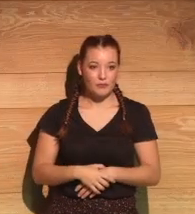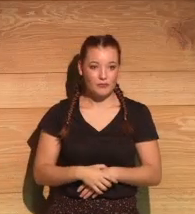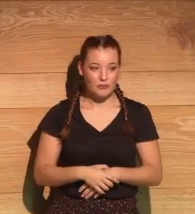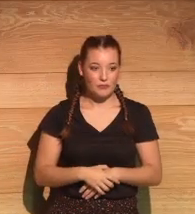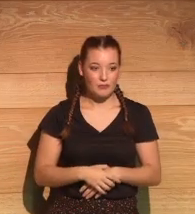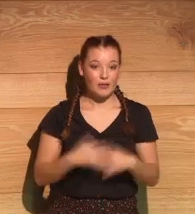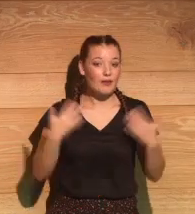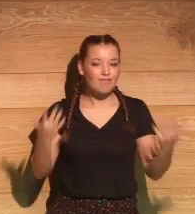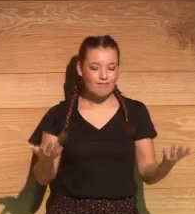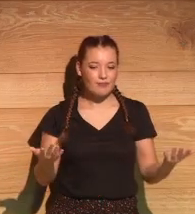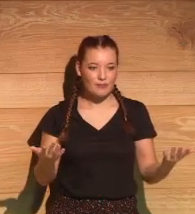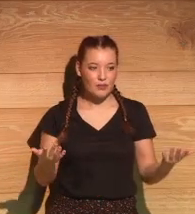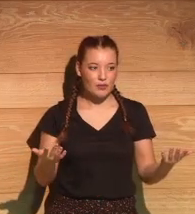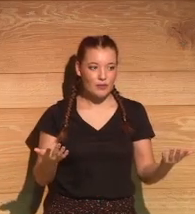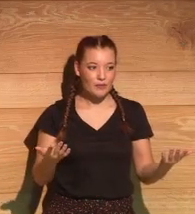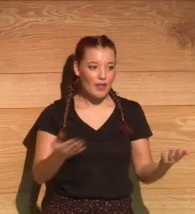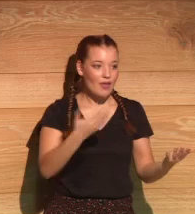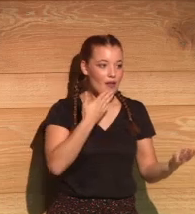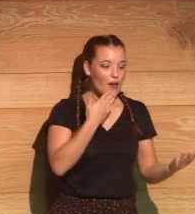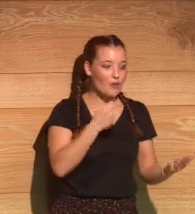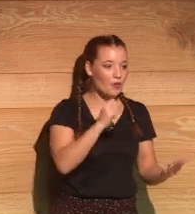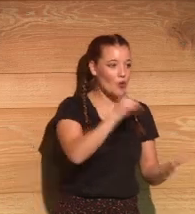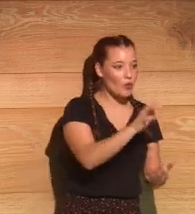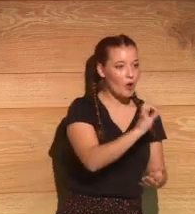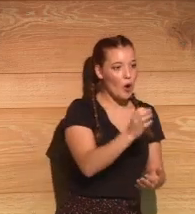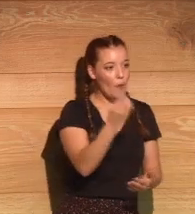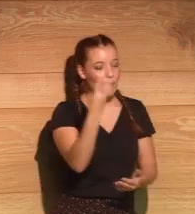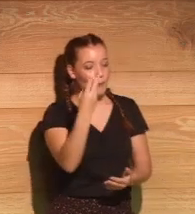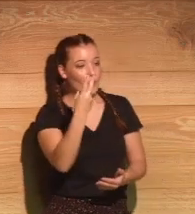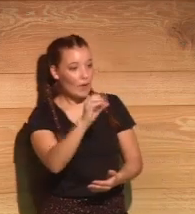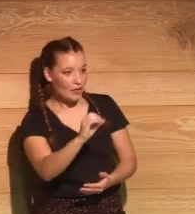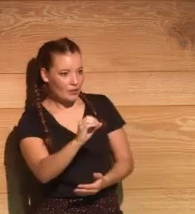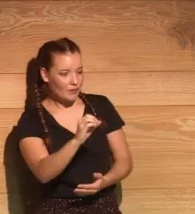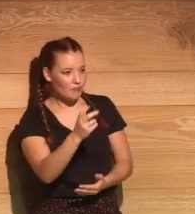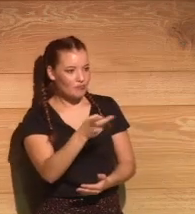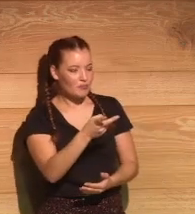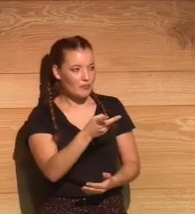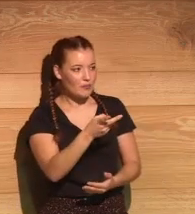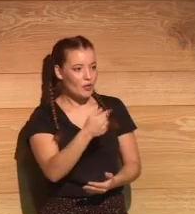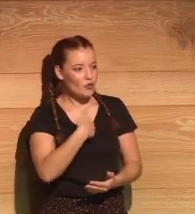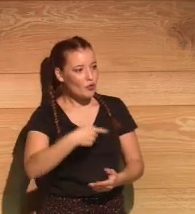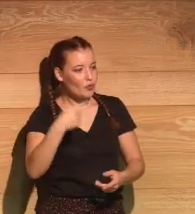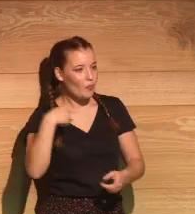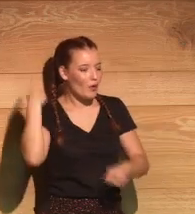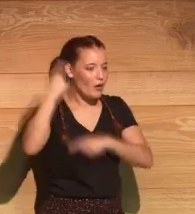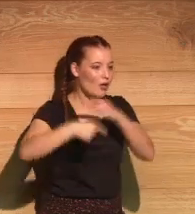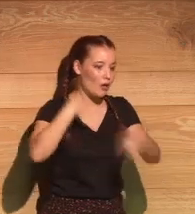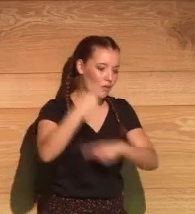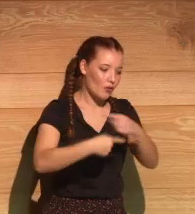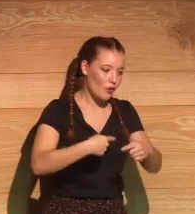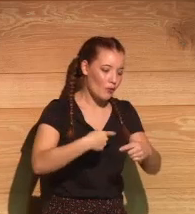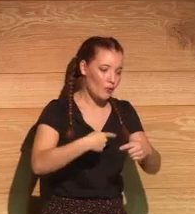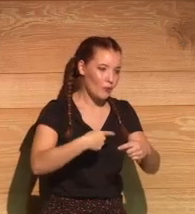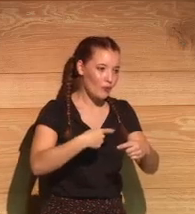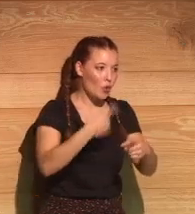Lo que nos sucede entre los 12 y los 20 años, por tanto, eso es pertenecemos más a la generación que compartimos